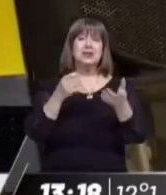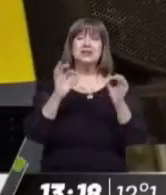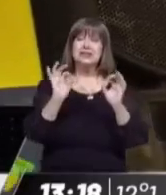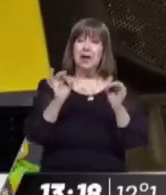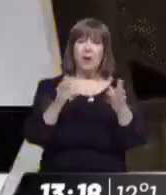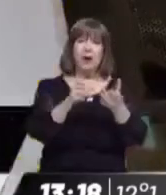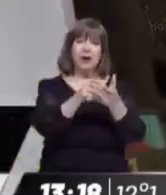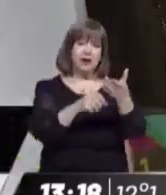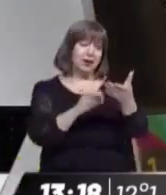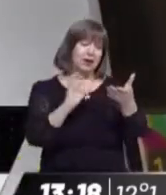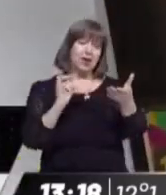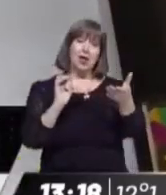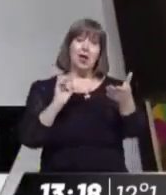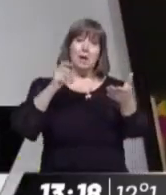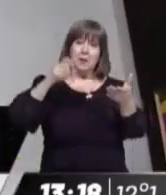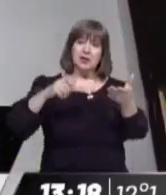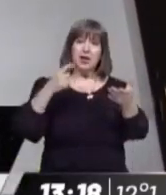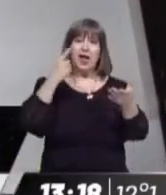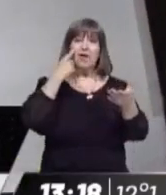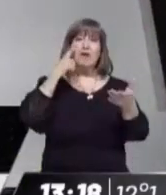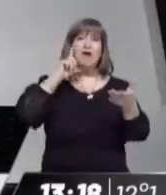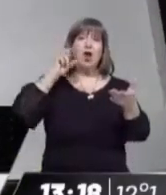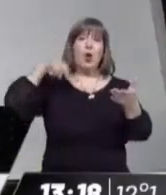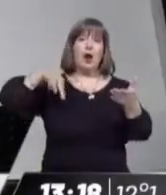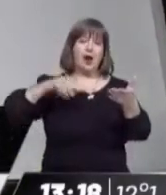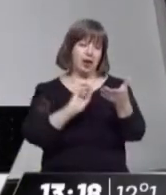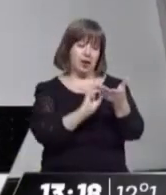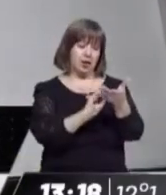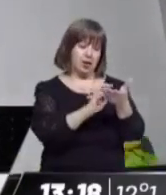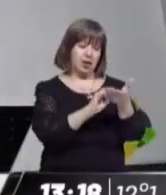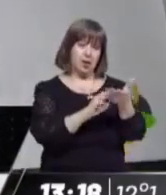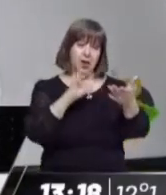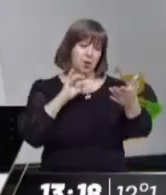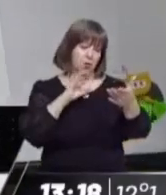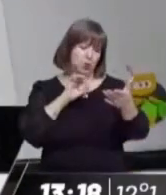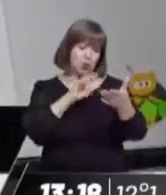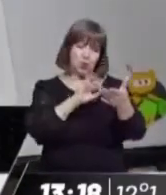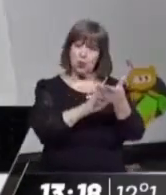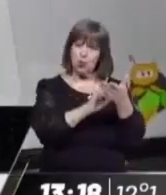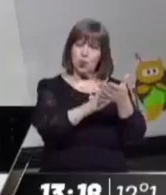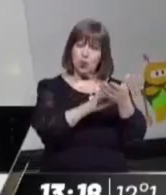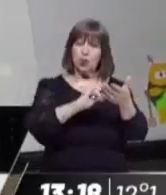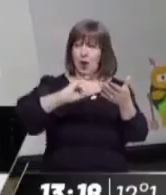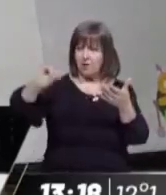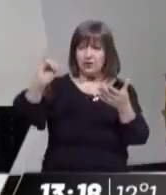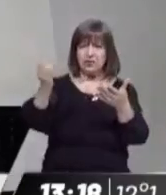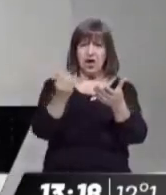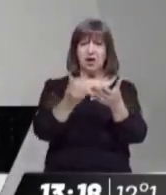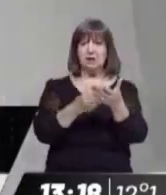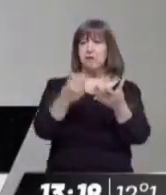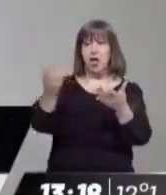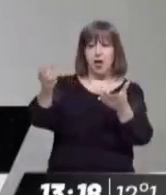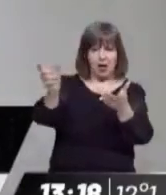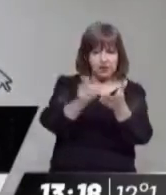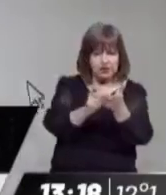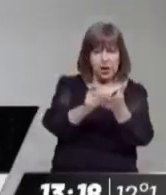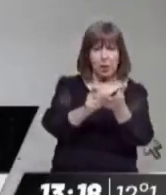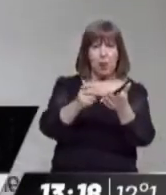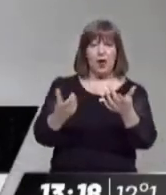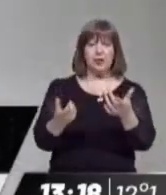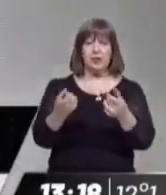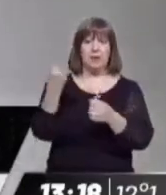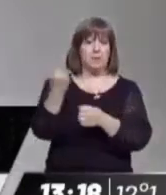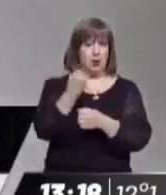pueda permanentemente traer sus virtudes y sus comentarios primero asumiendo a los compromisos de